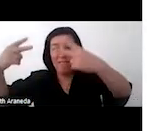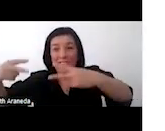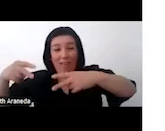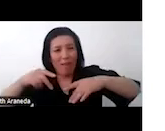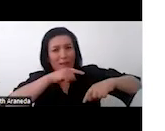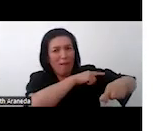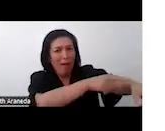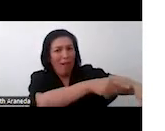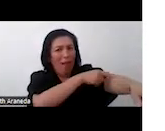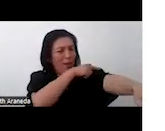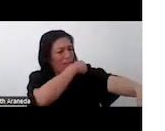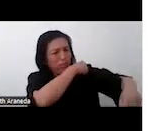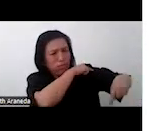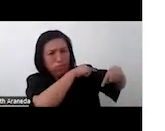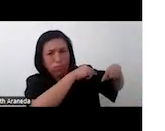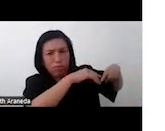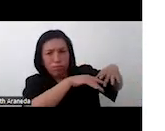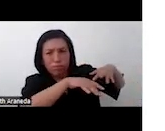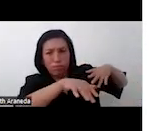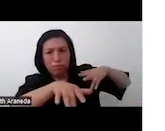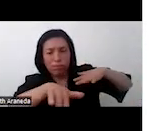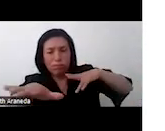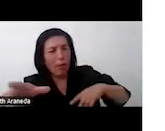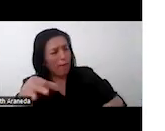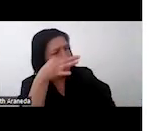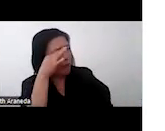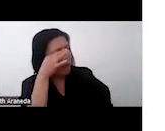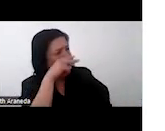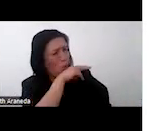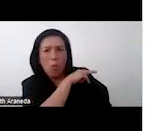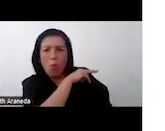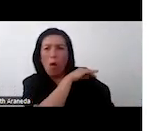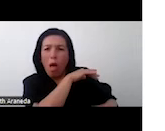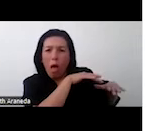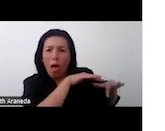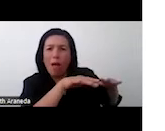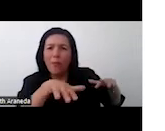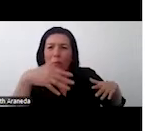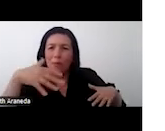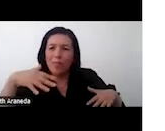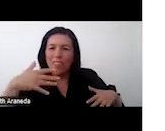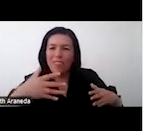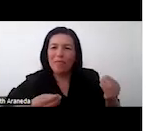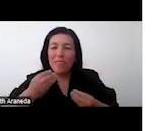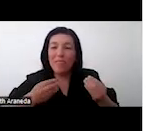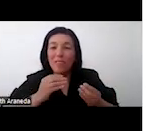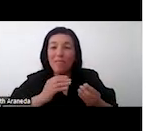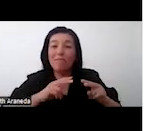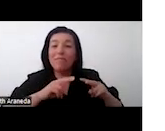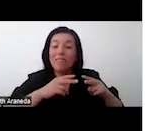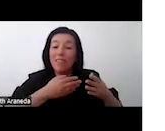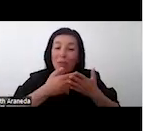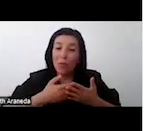nosotros empezamos a fijarnos en que el agua era importante, digamos, dentro de todo este estudio, pensando